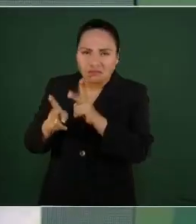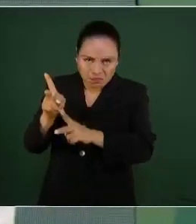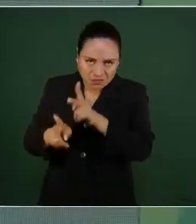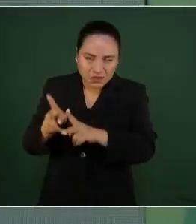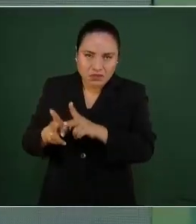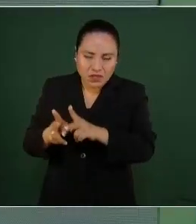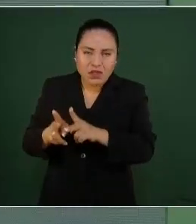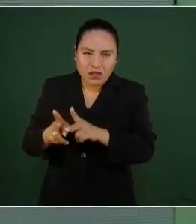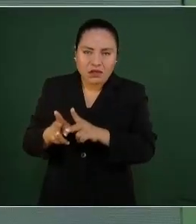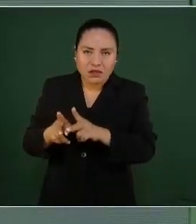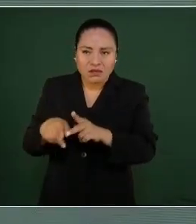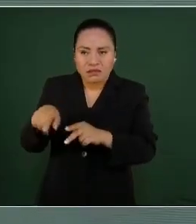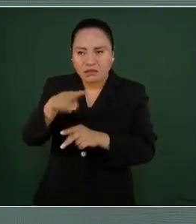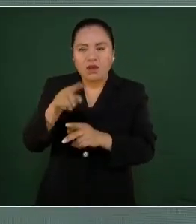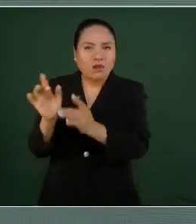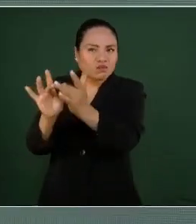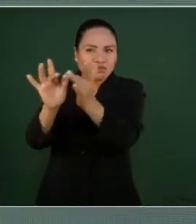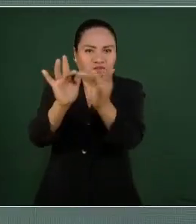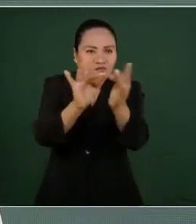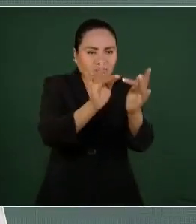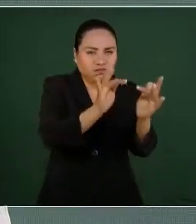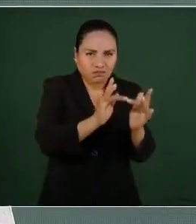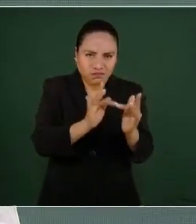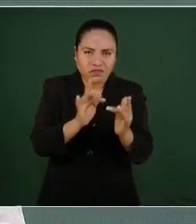se pusiera en comunicación